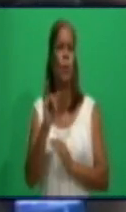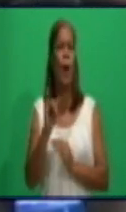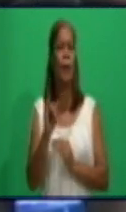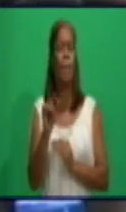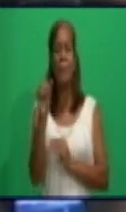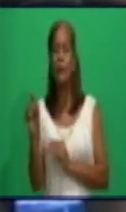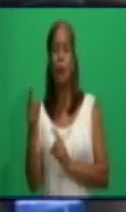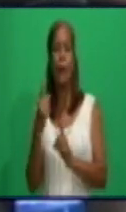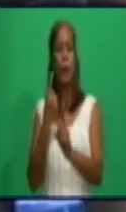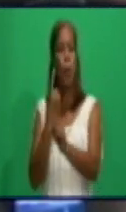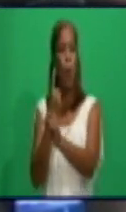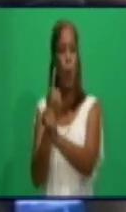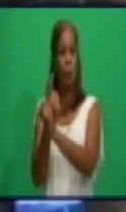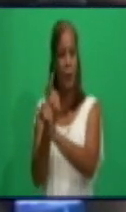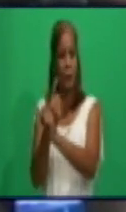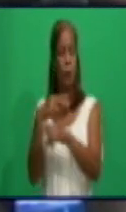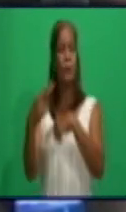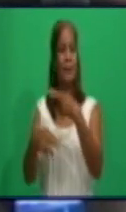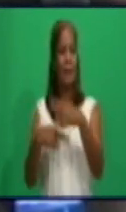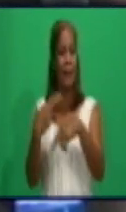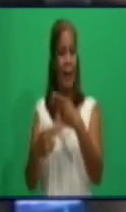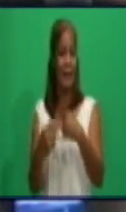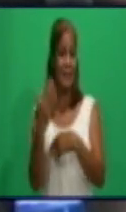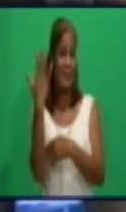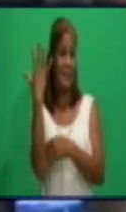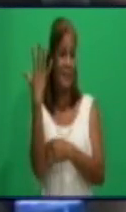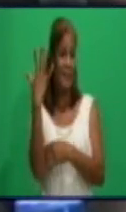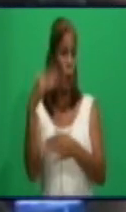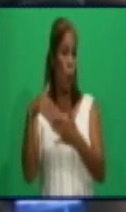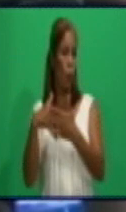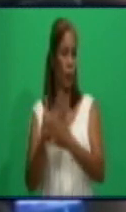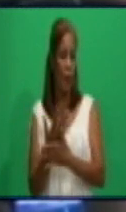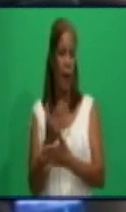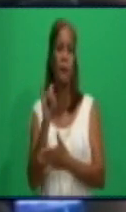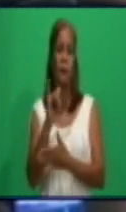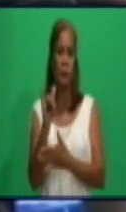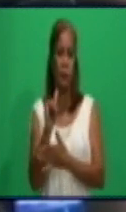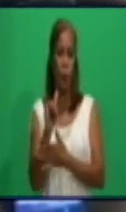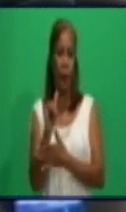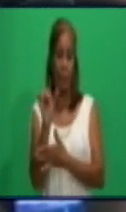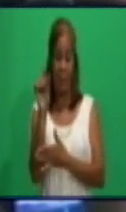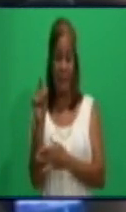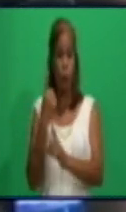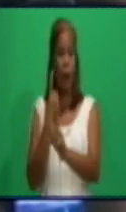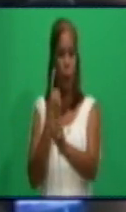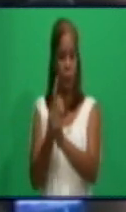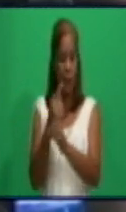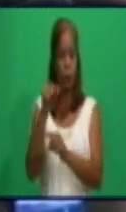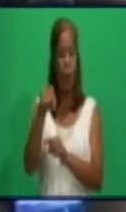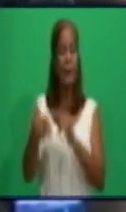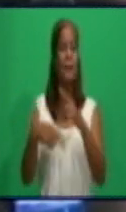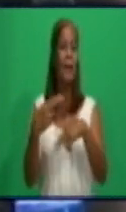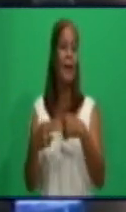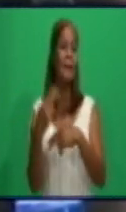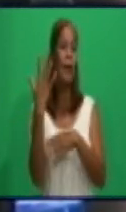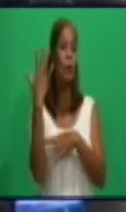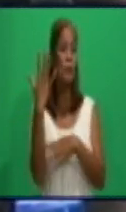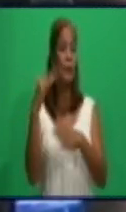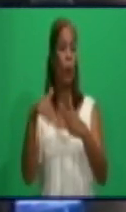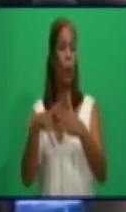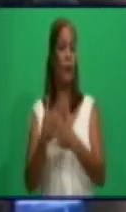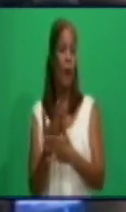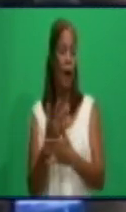PCR al quinto día de la última exposición de la persona del cual usted fue contacto. O sea, hay muchas pacientes que entran